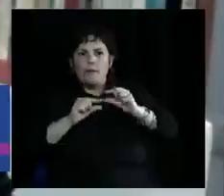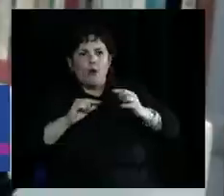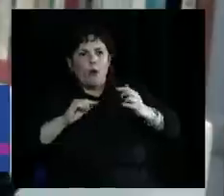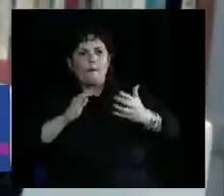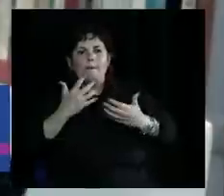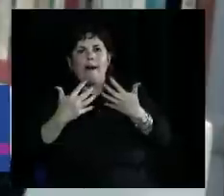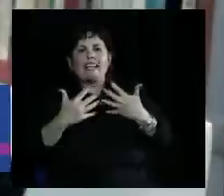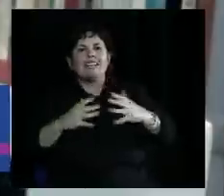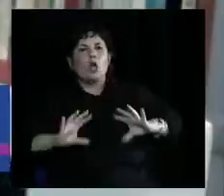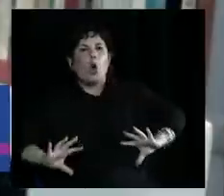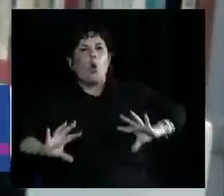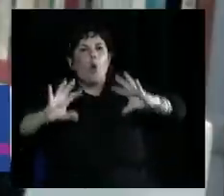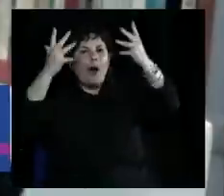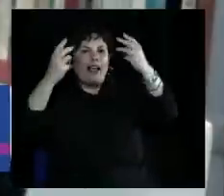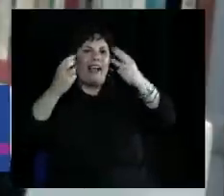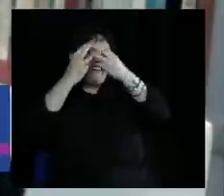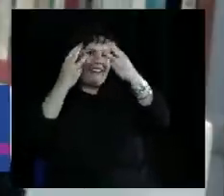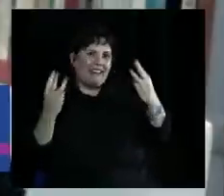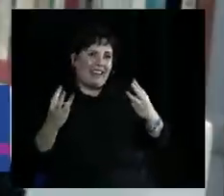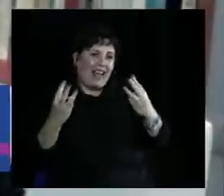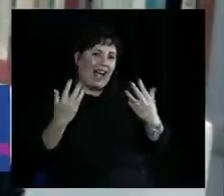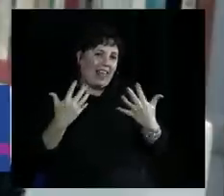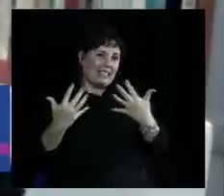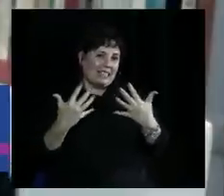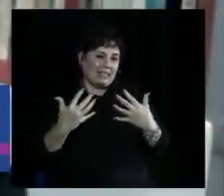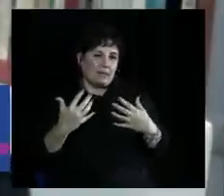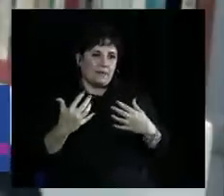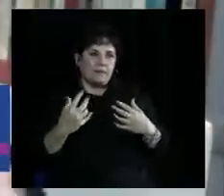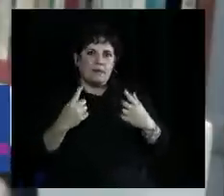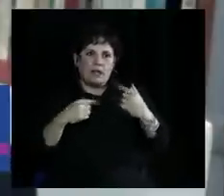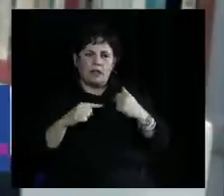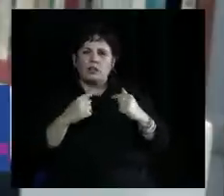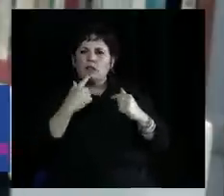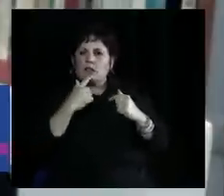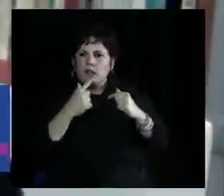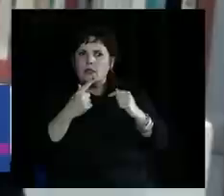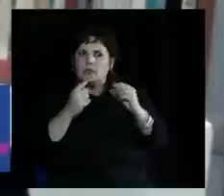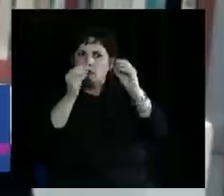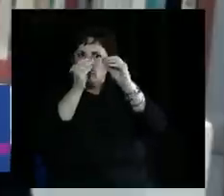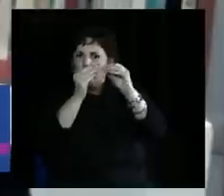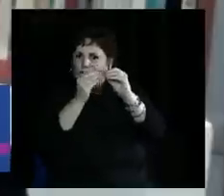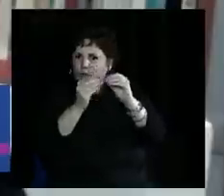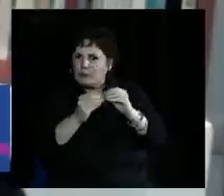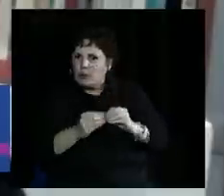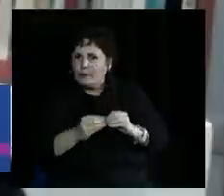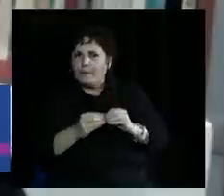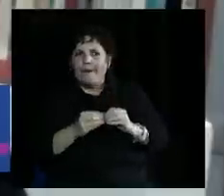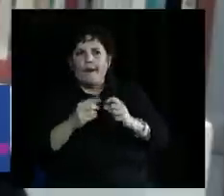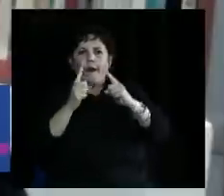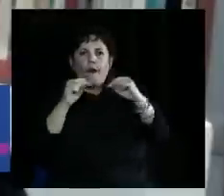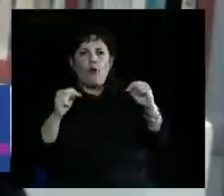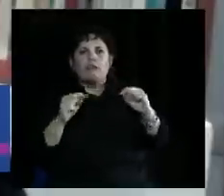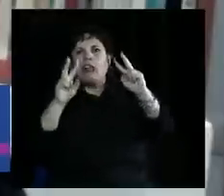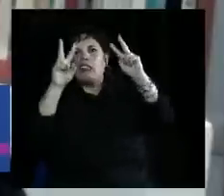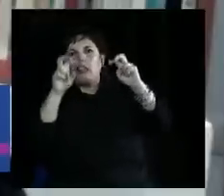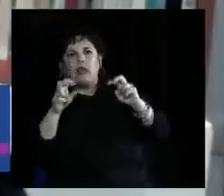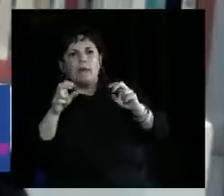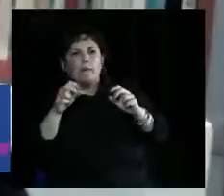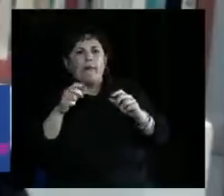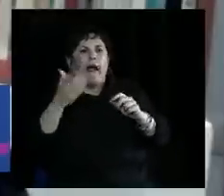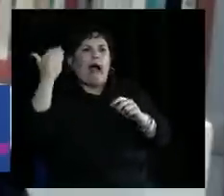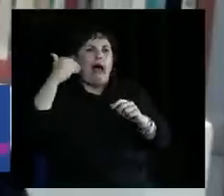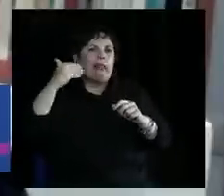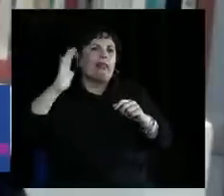de huelgas generales, realmente. Se van acumulando una serie de asuntos que se han